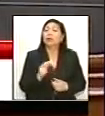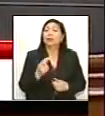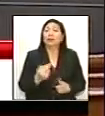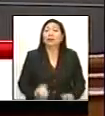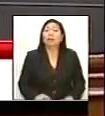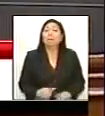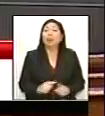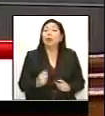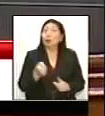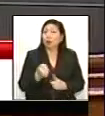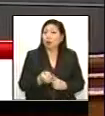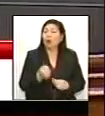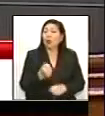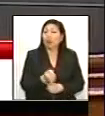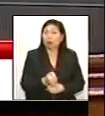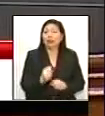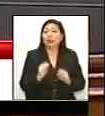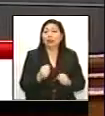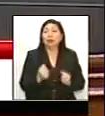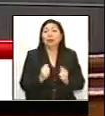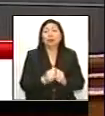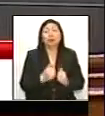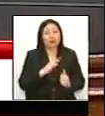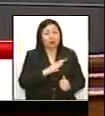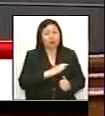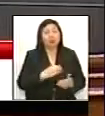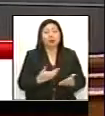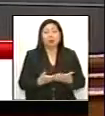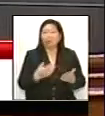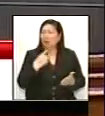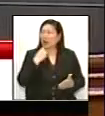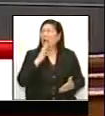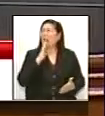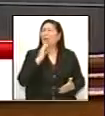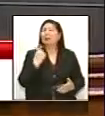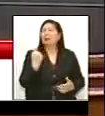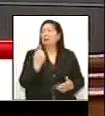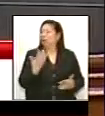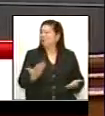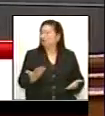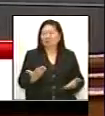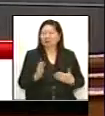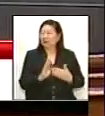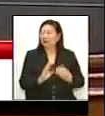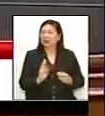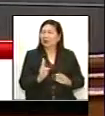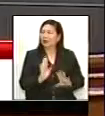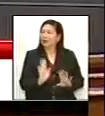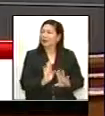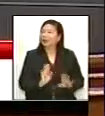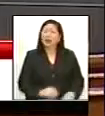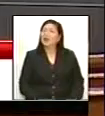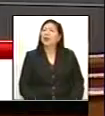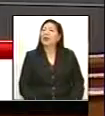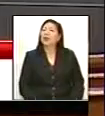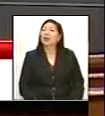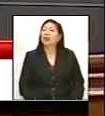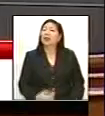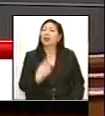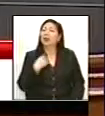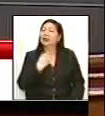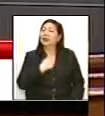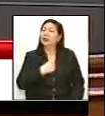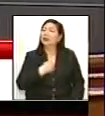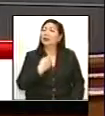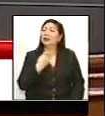corrupción, pero luchemos contra la corrupción con actitudes, con hechos, no de la boca por afuera, ni siquiera avalando corruptos ni corruptores. Estoy